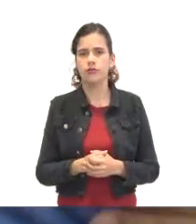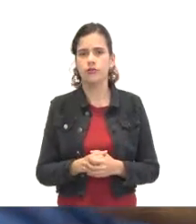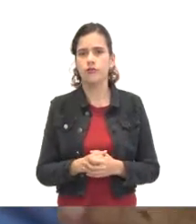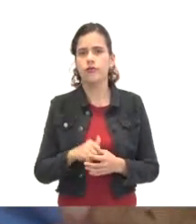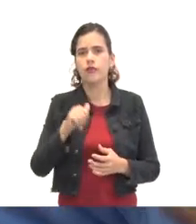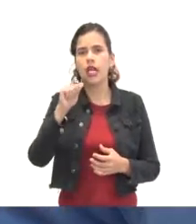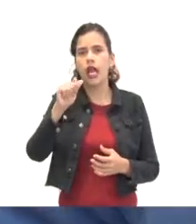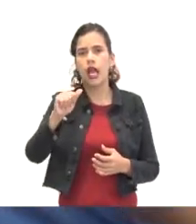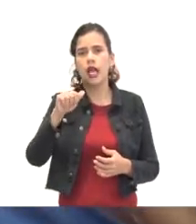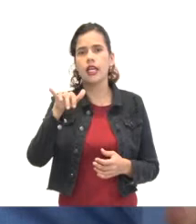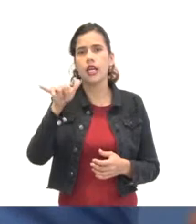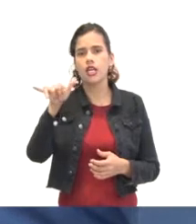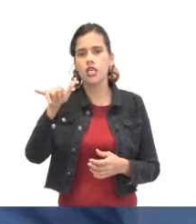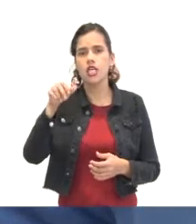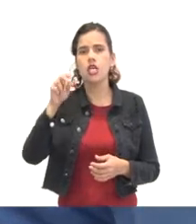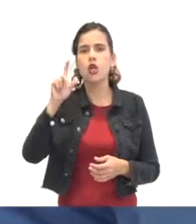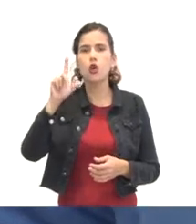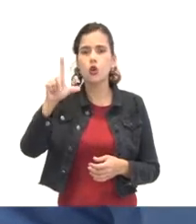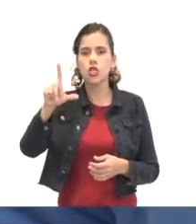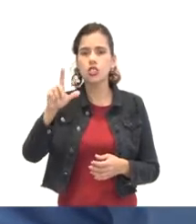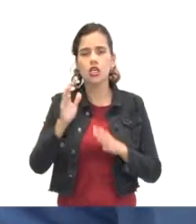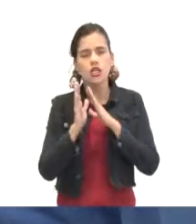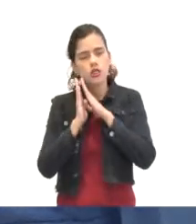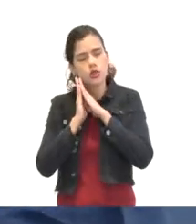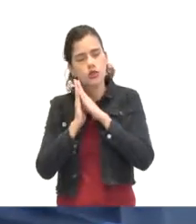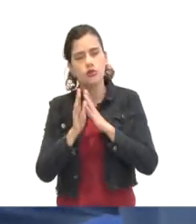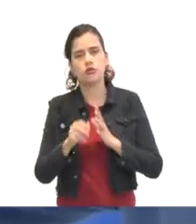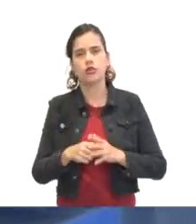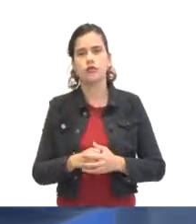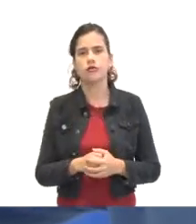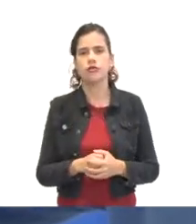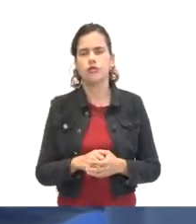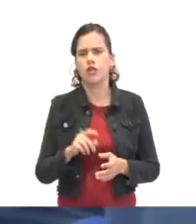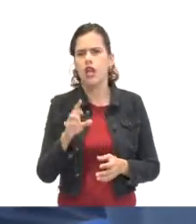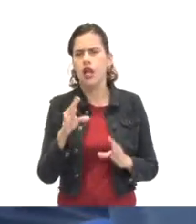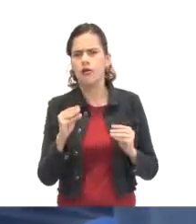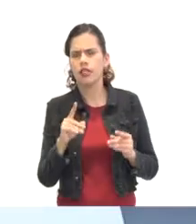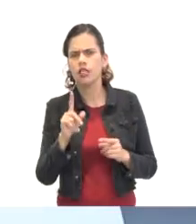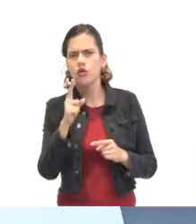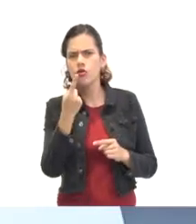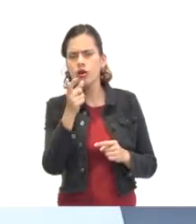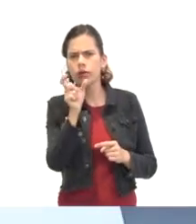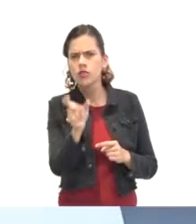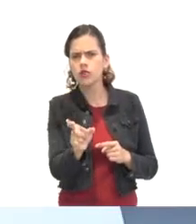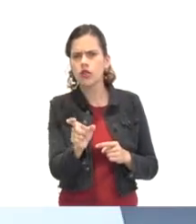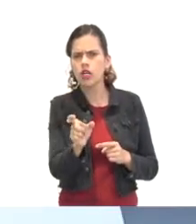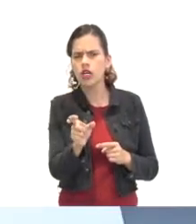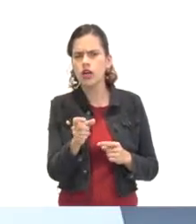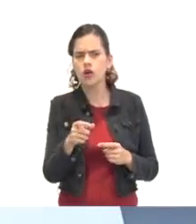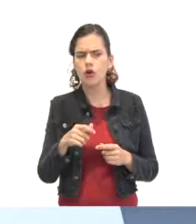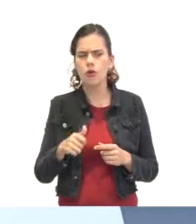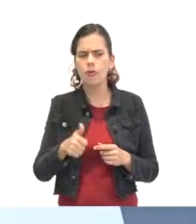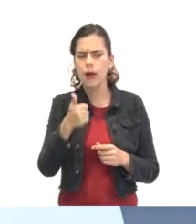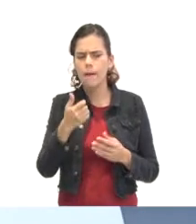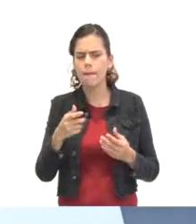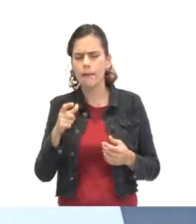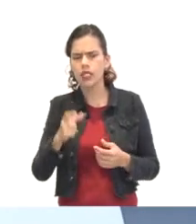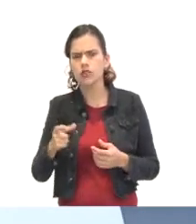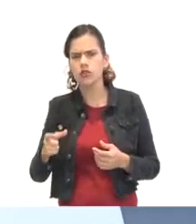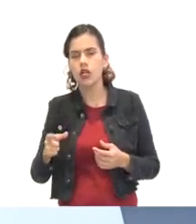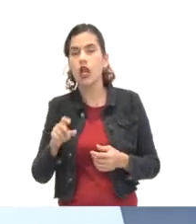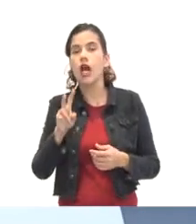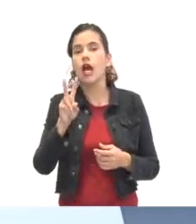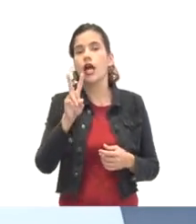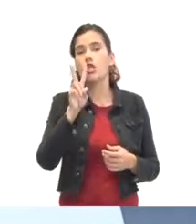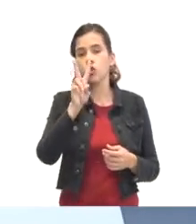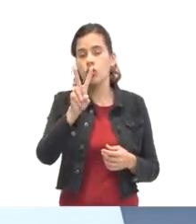duermen. Ok, ese Ana y Luisa se refiere a una persona o a dos o a varias personas. A dos personas. Dos